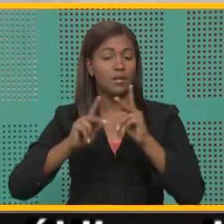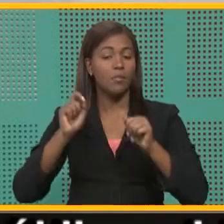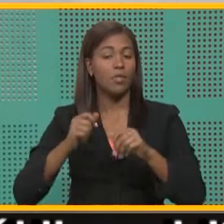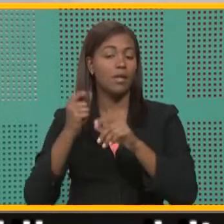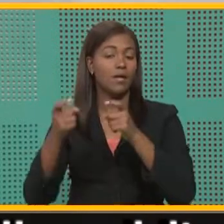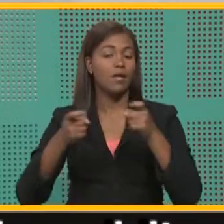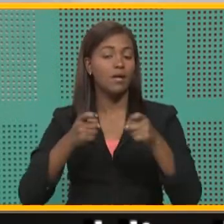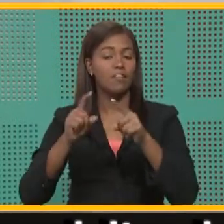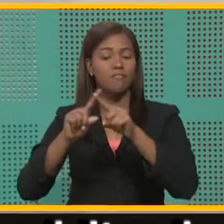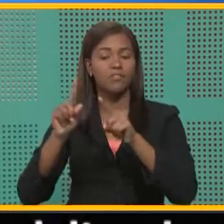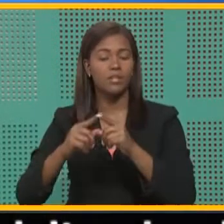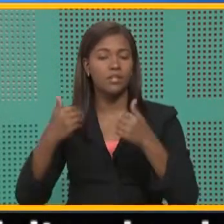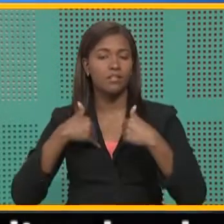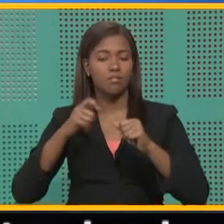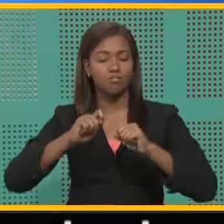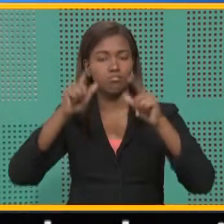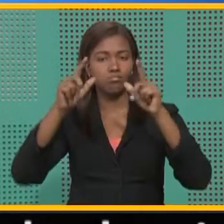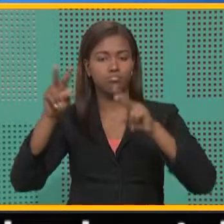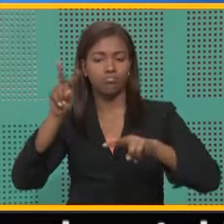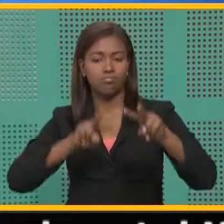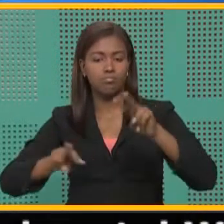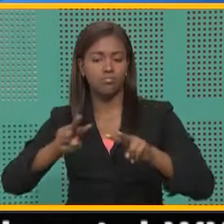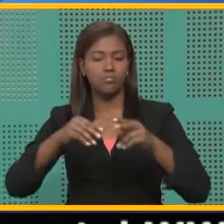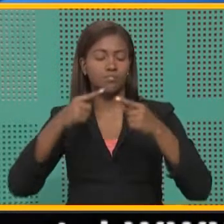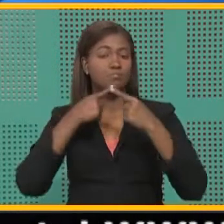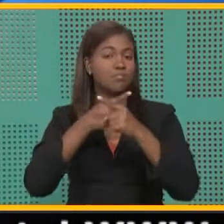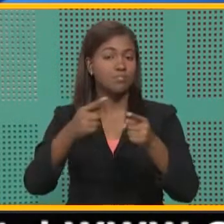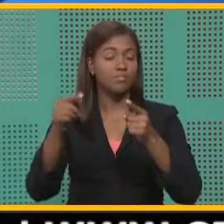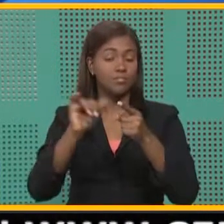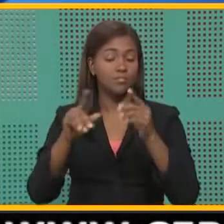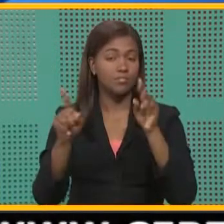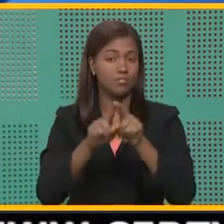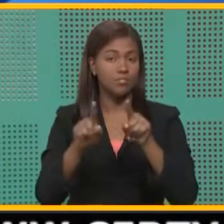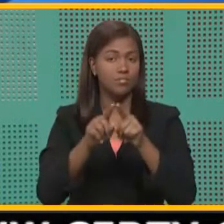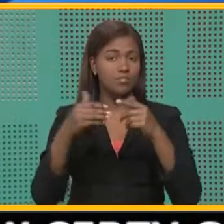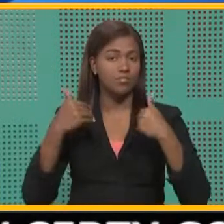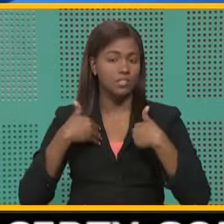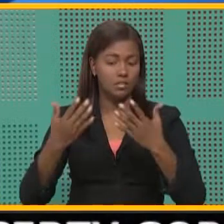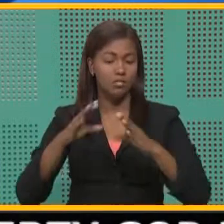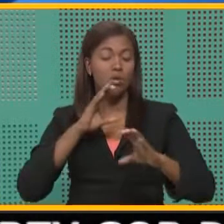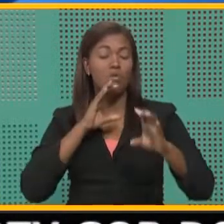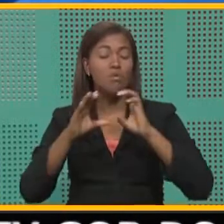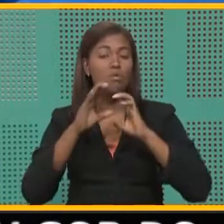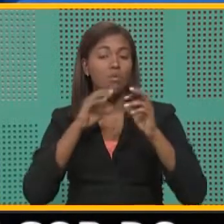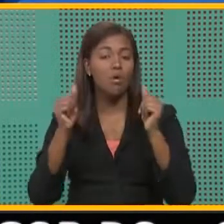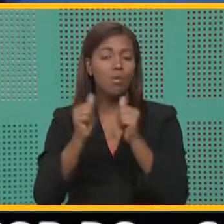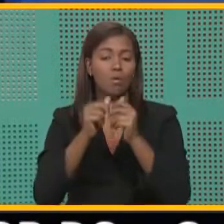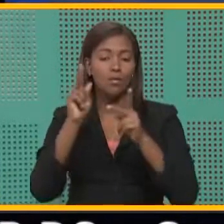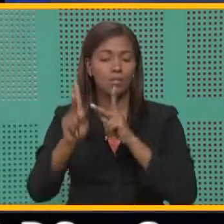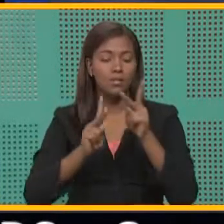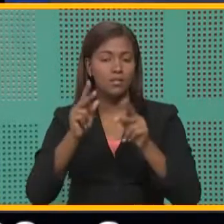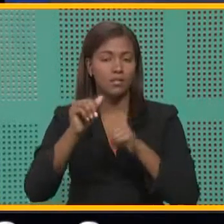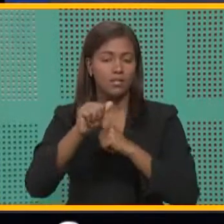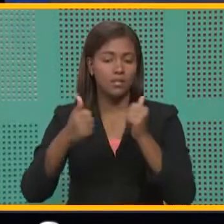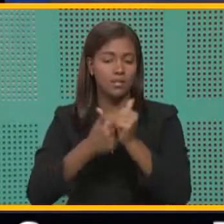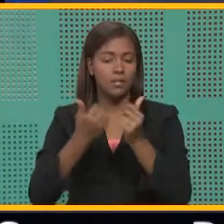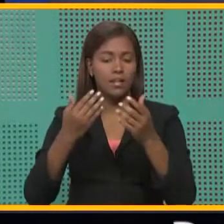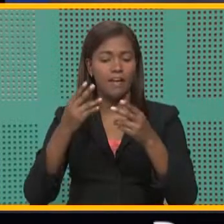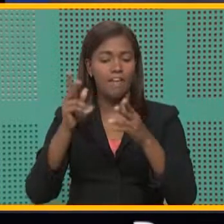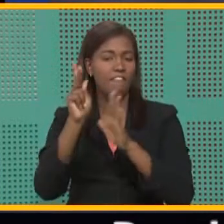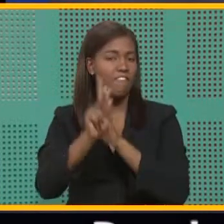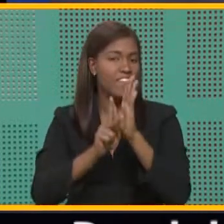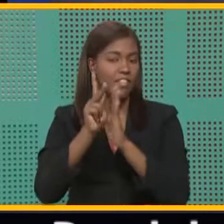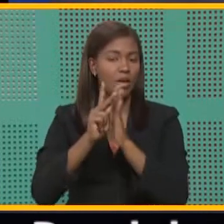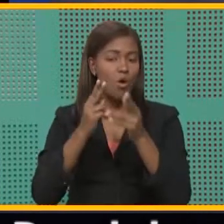los diferentes niveles de alerta que emitimos y además tener una interacción con el organismo a través de videos cortos